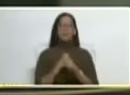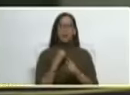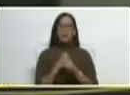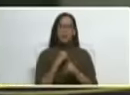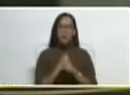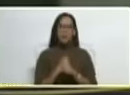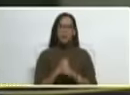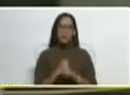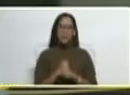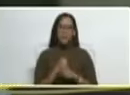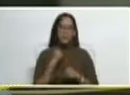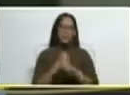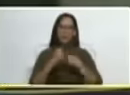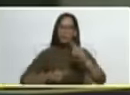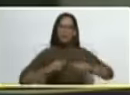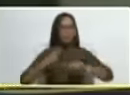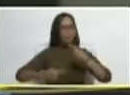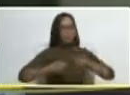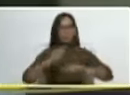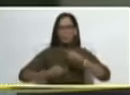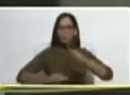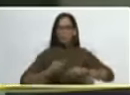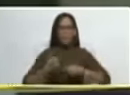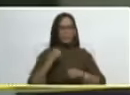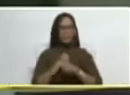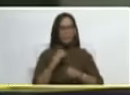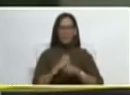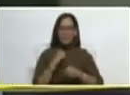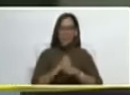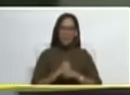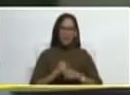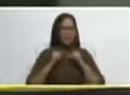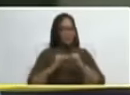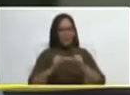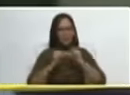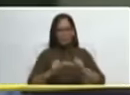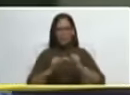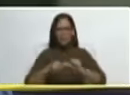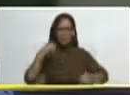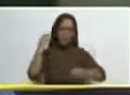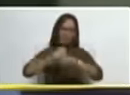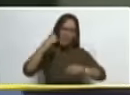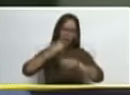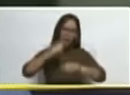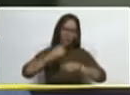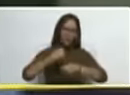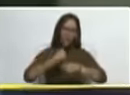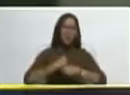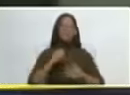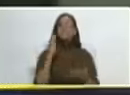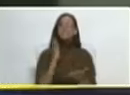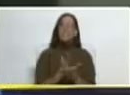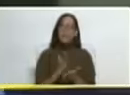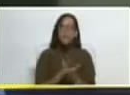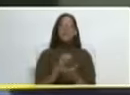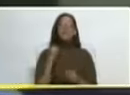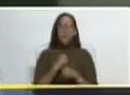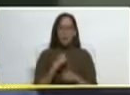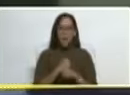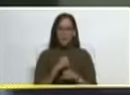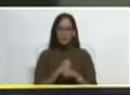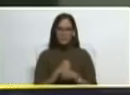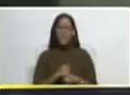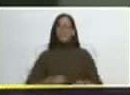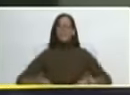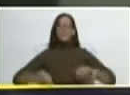para el trabajo diario, para el trabajo permanente, trabajo, trabajo, trabajo y siempre trabajo y